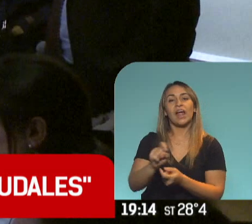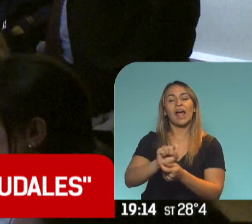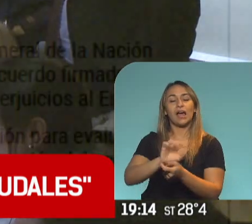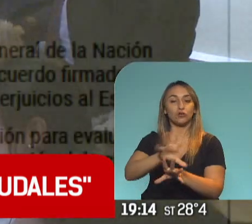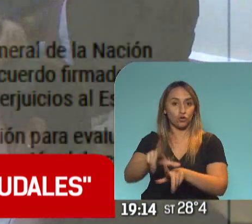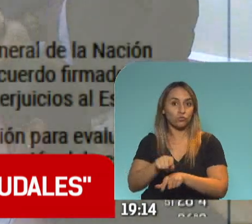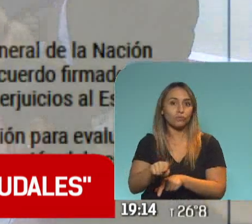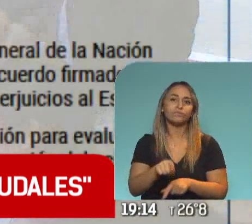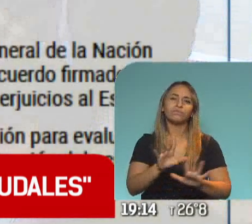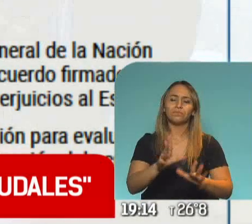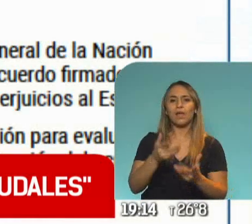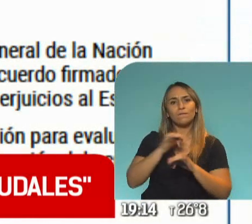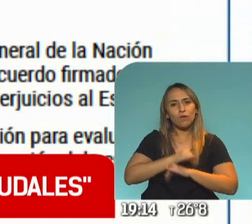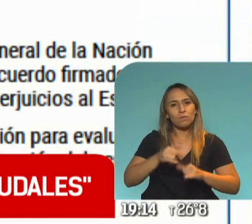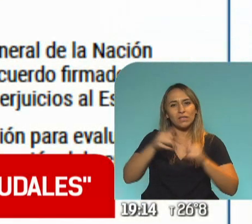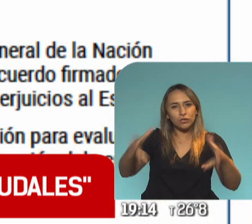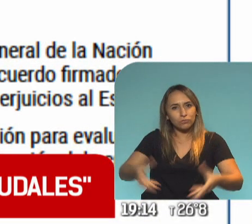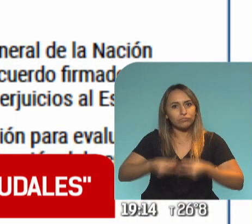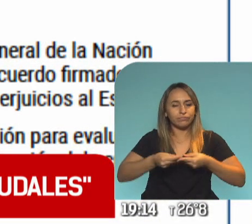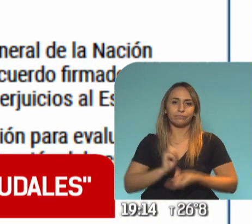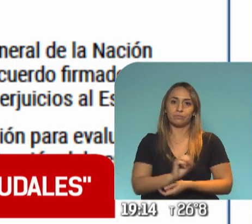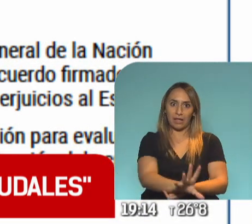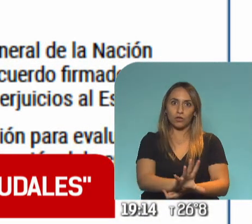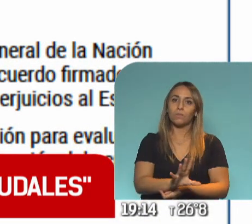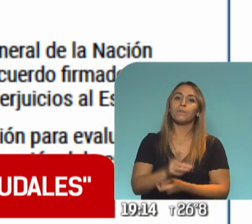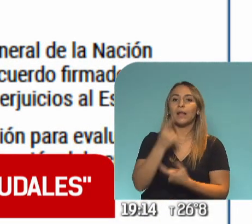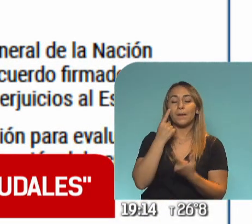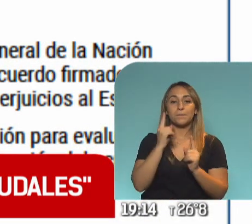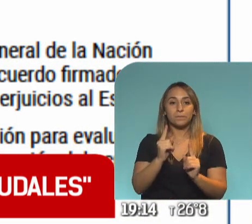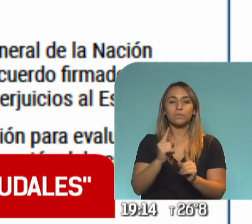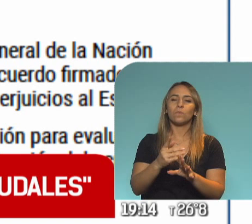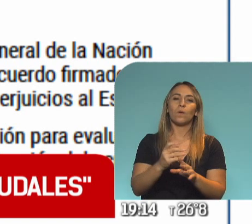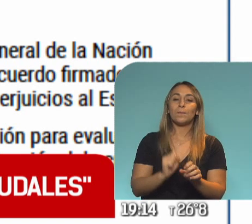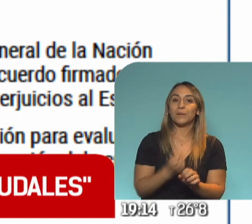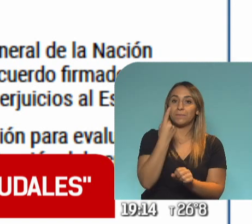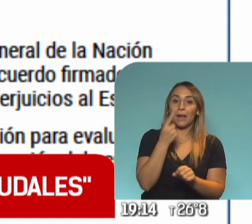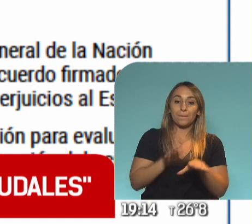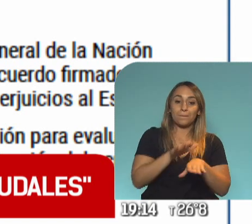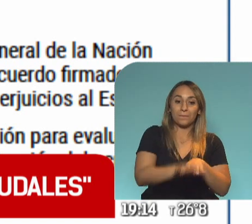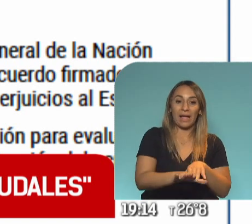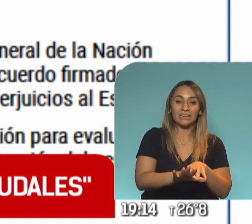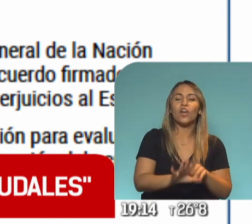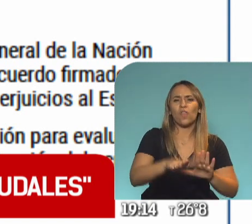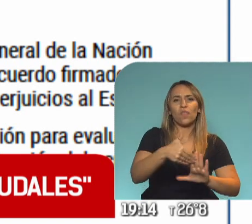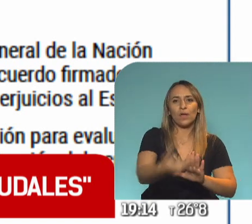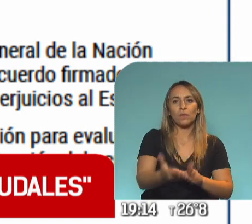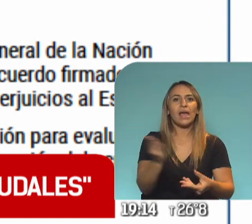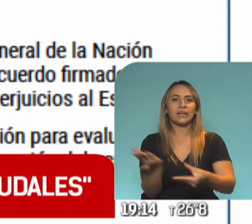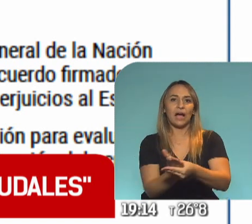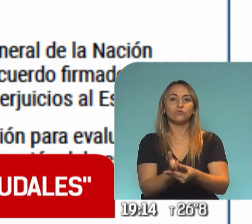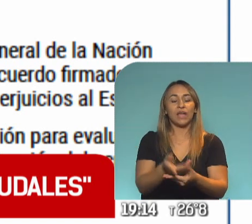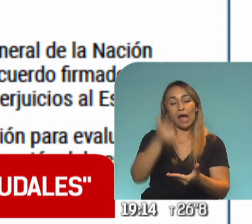tiene en su poder respecto de la toma de estos créditos. Es la antesala, el paso previo al inicio de una causa